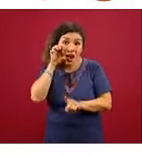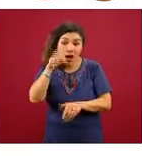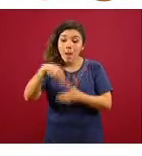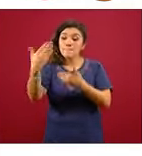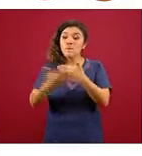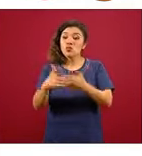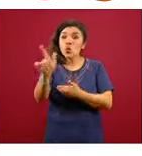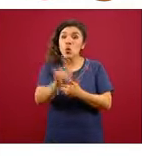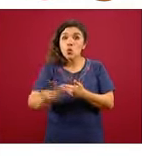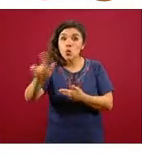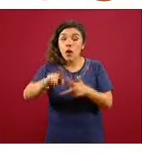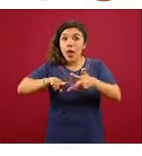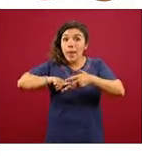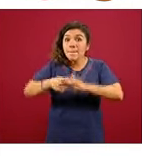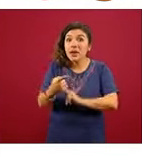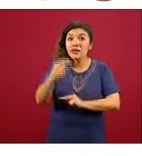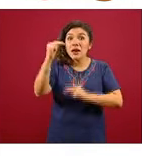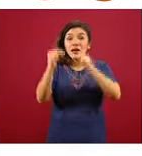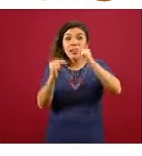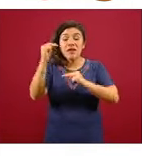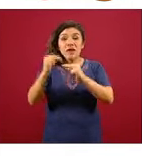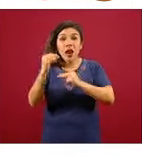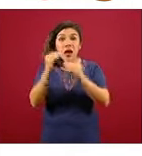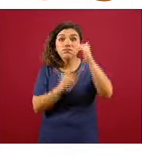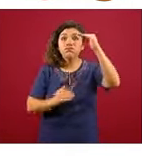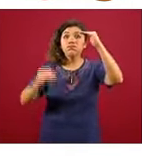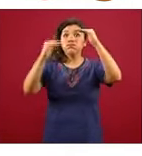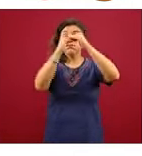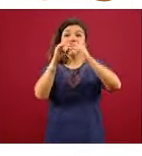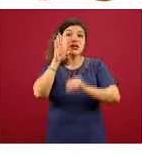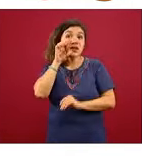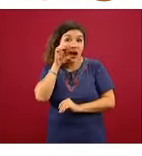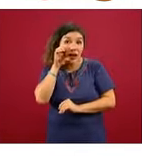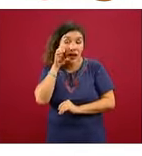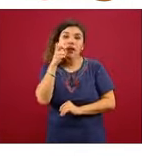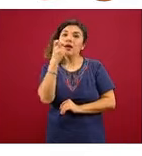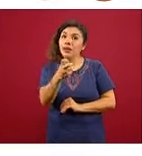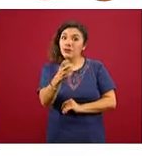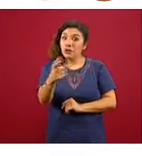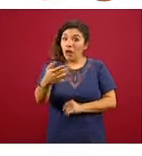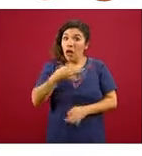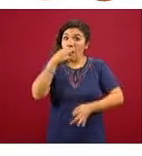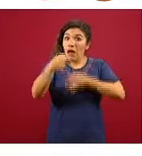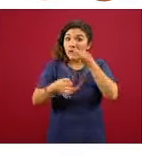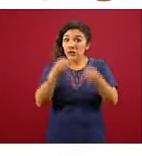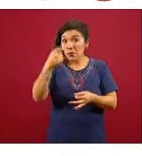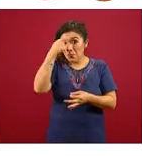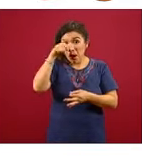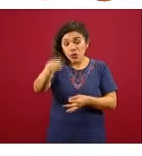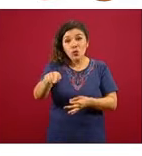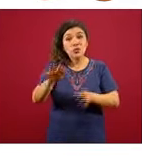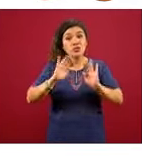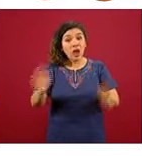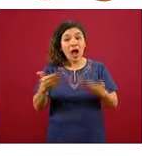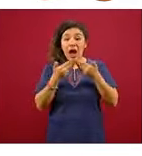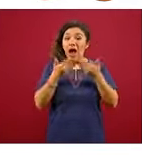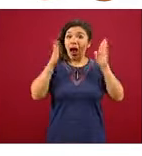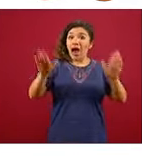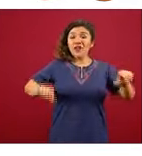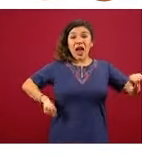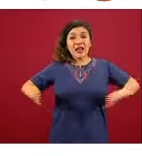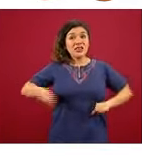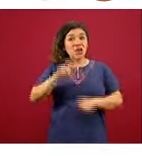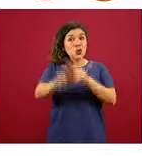próximo lunes iniciarán en el nivel de riesgo alto naranja. Esto no es un llamado a una